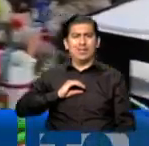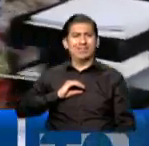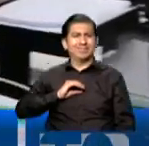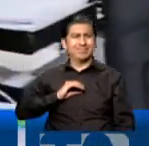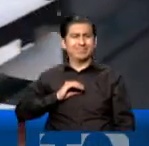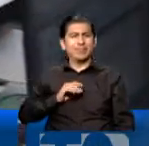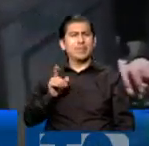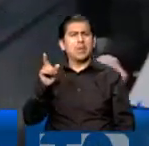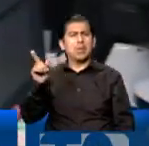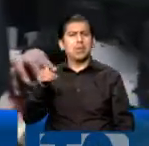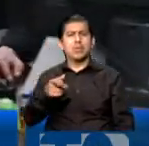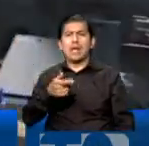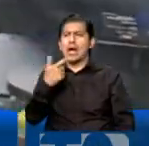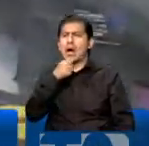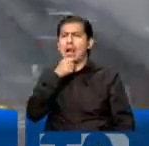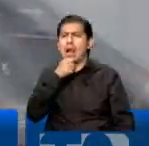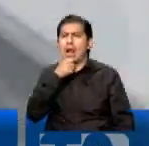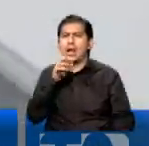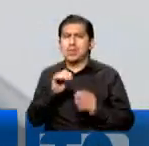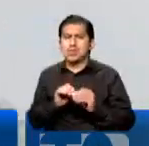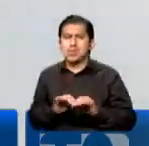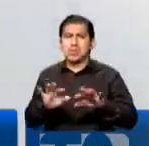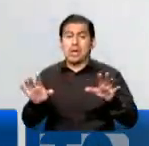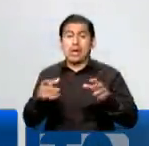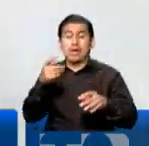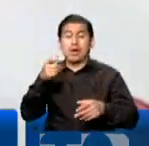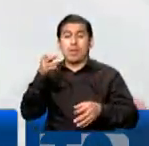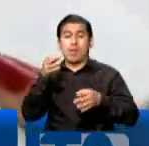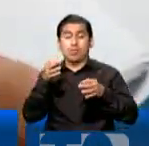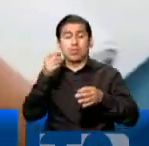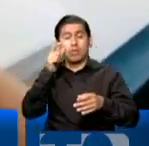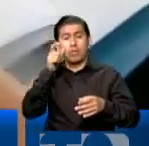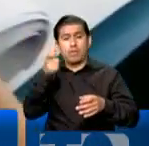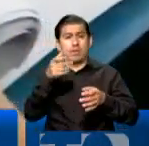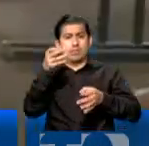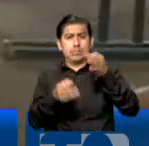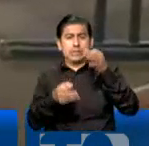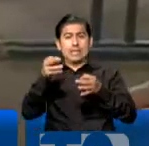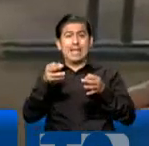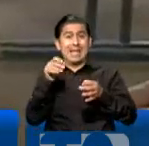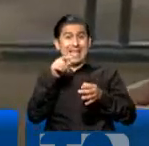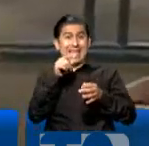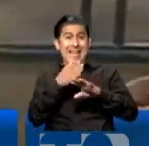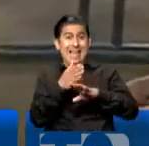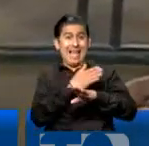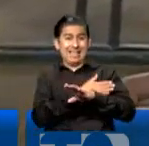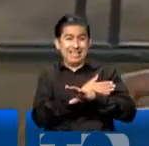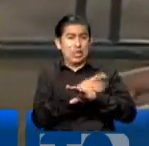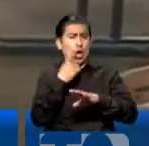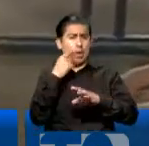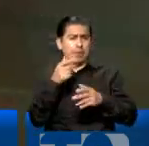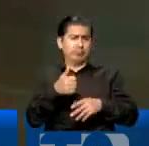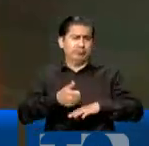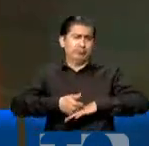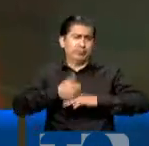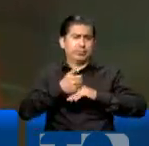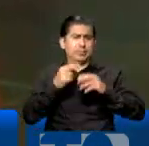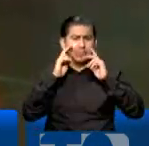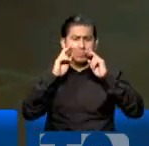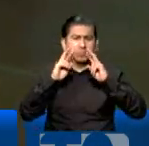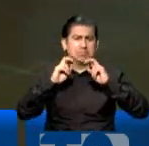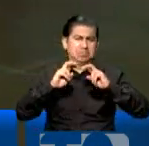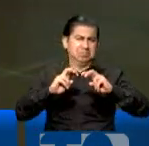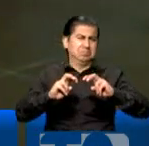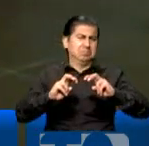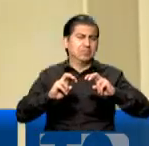Se trata de un audio que ya es parte de una investigación en Fiscalía, donde se escucha a quien era el comisario de la agencia que regula la calidad del servicio de